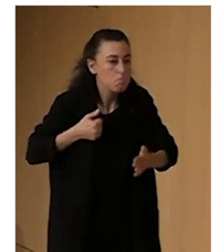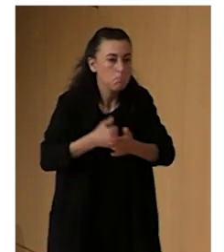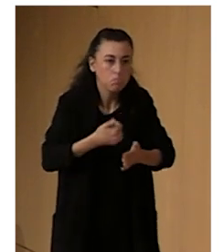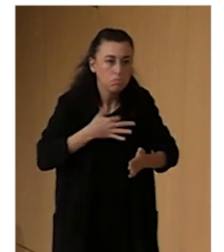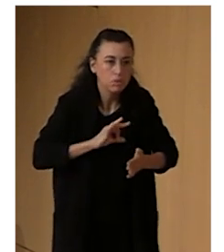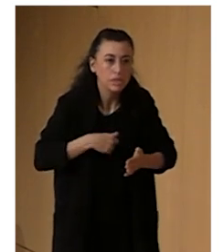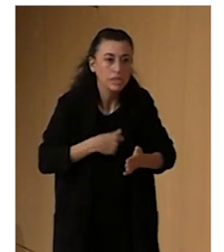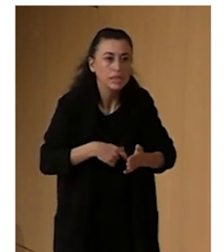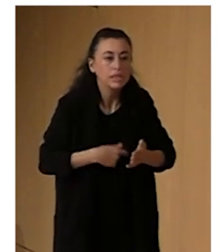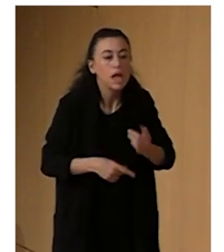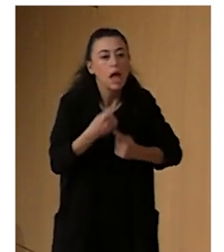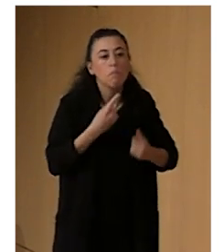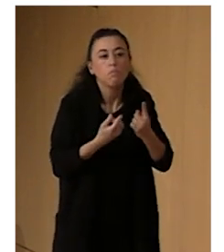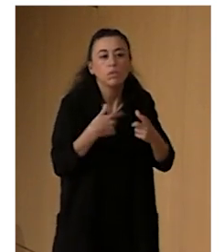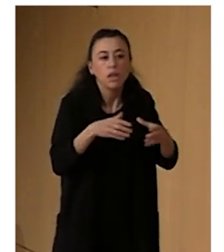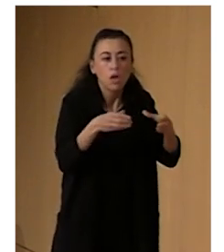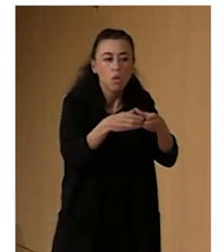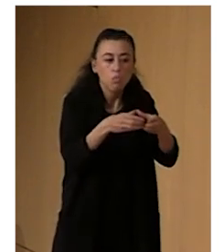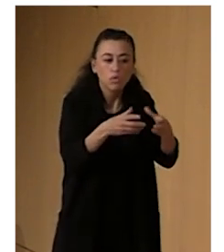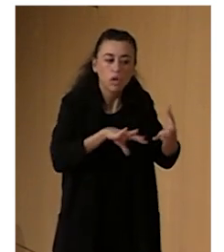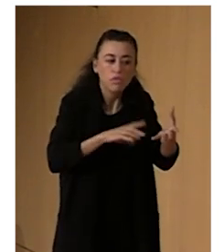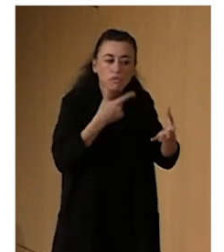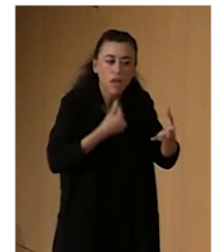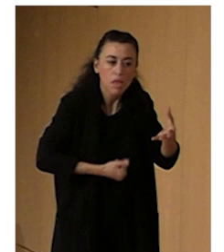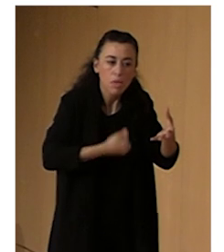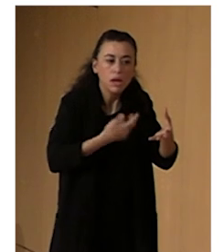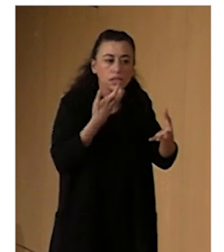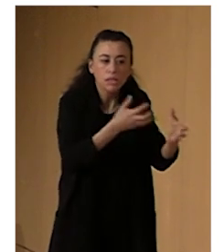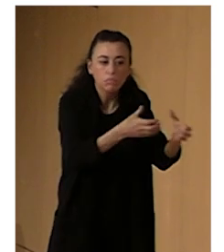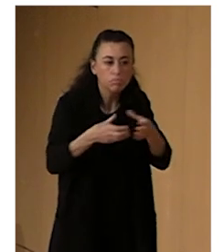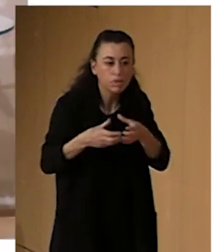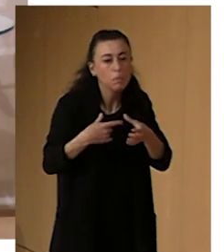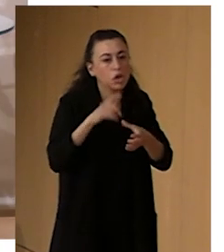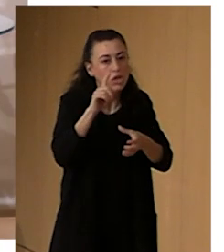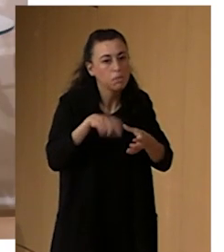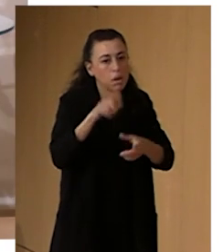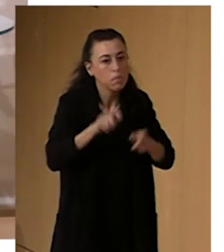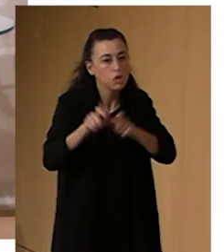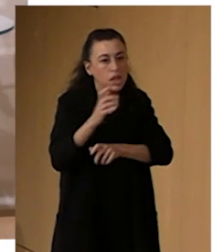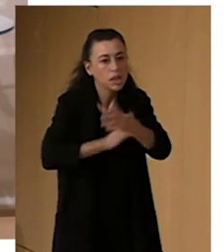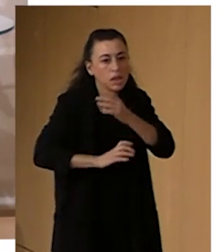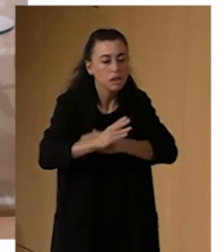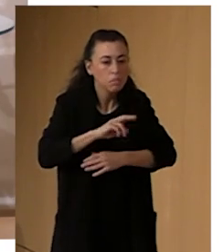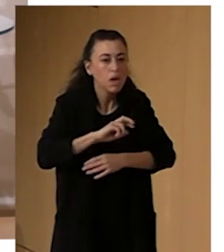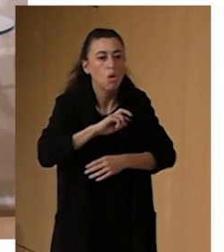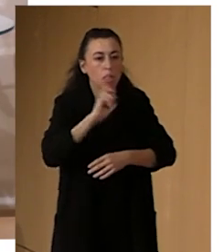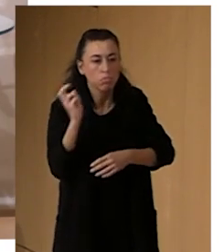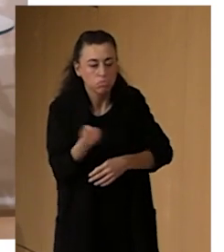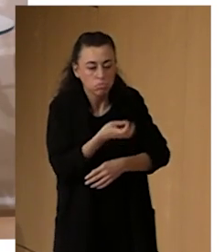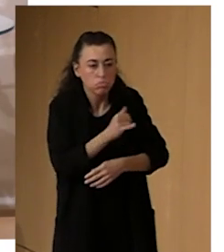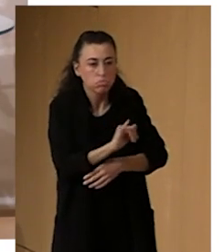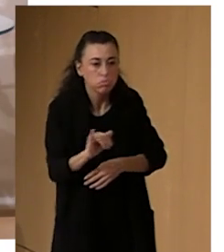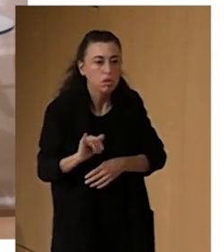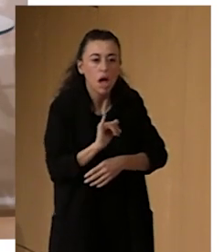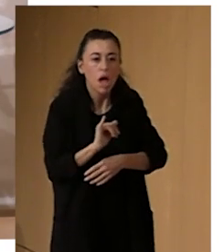grupos cuando vienen en en grupo pero intentamos que las personas con diversidad puedan ir con quien quieran no Entonces eso es el objetivo que tenemos